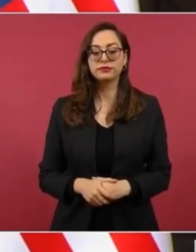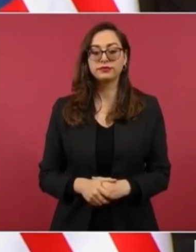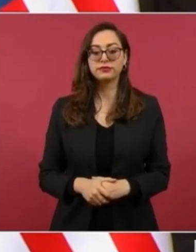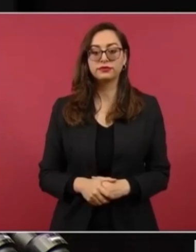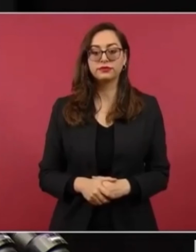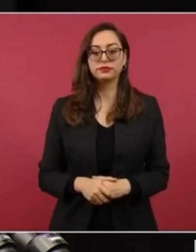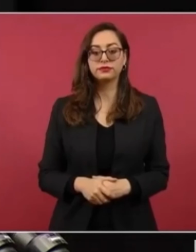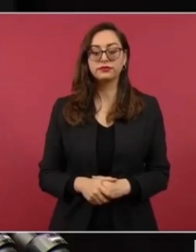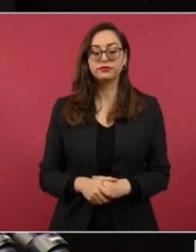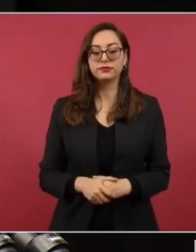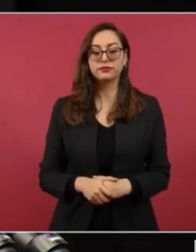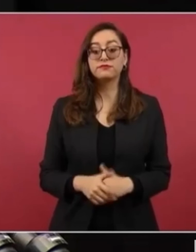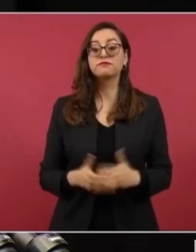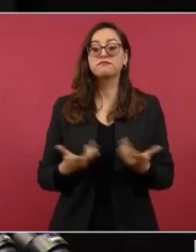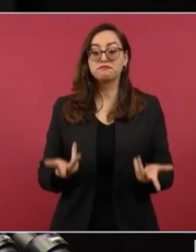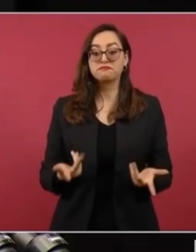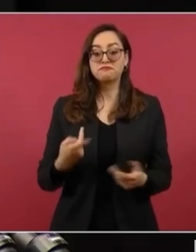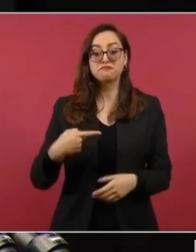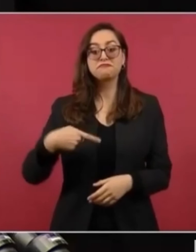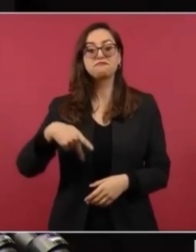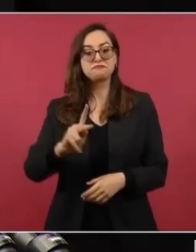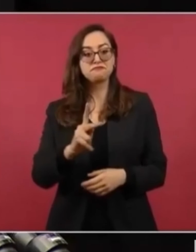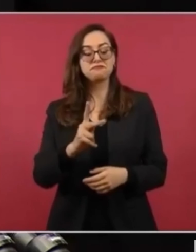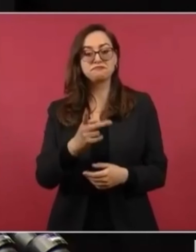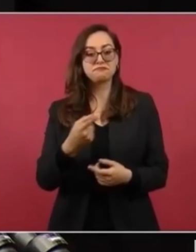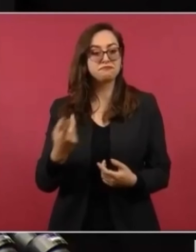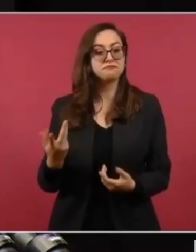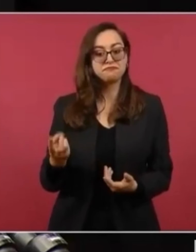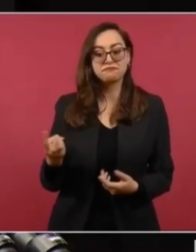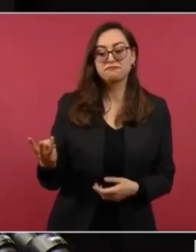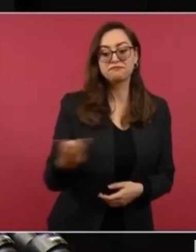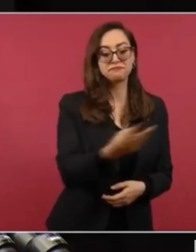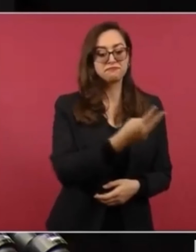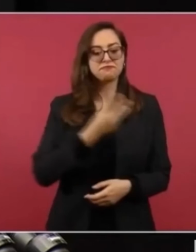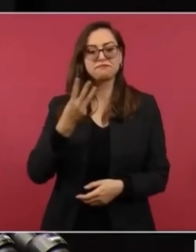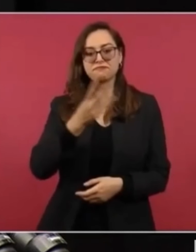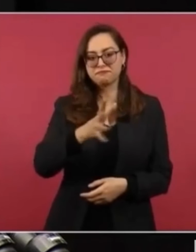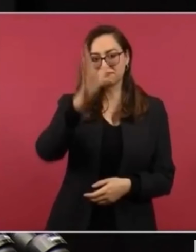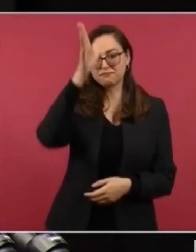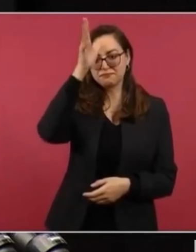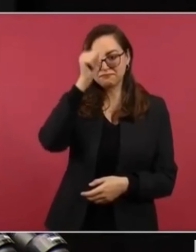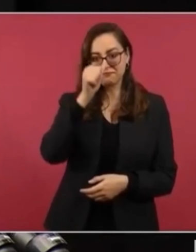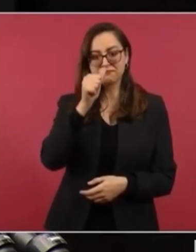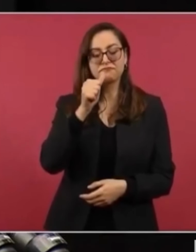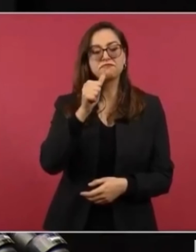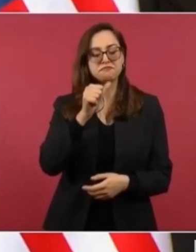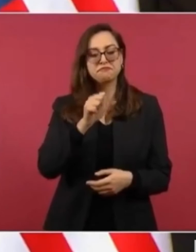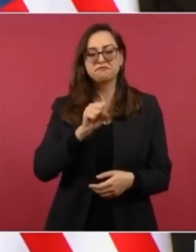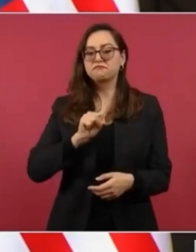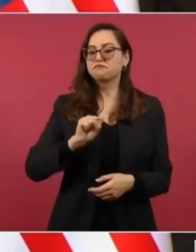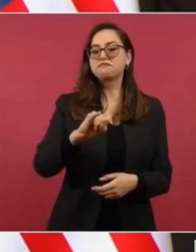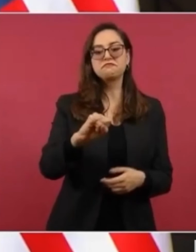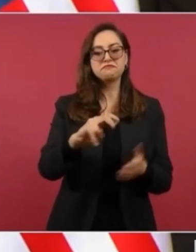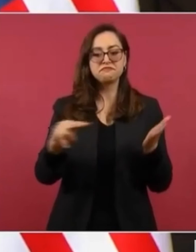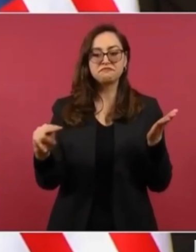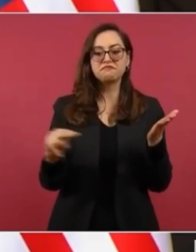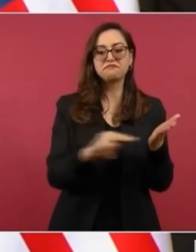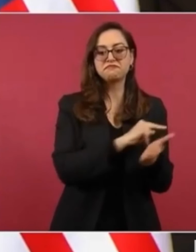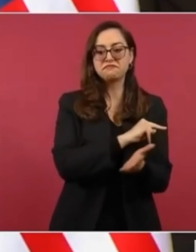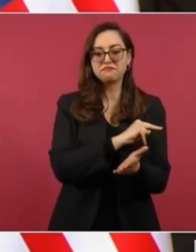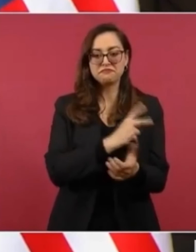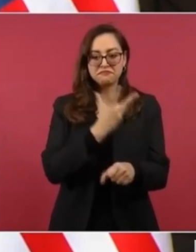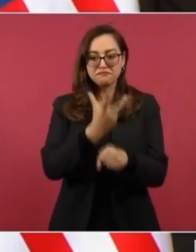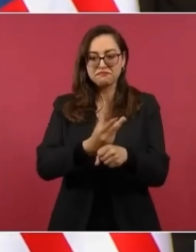Afortunadamente, la creencia en el comercio justo y libre ganó la batalla. Renegociamos el acuerdo y se convirtió en mucho mejor.